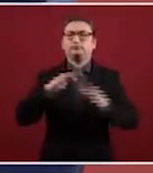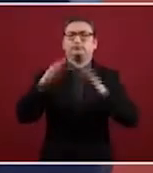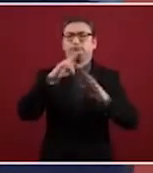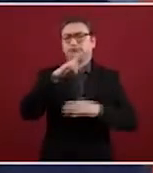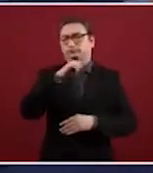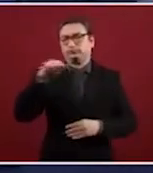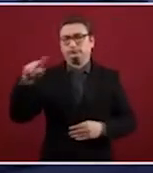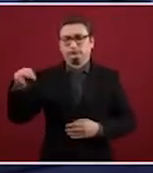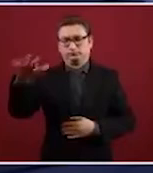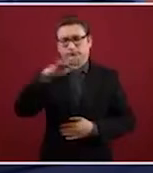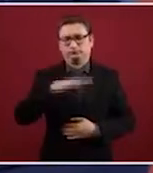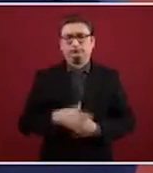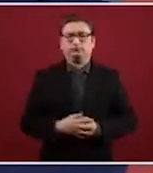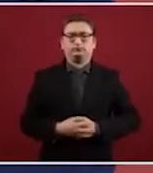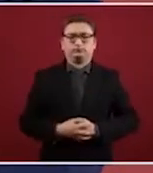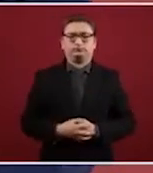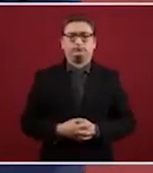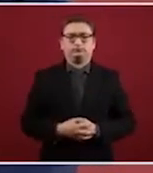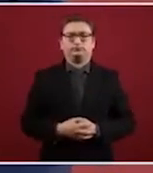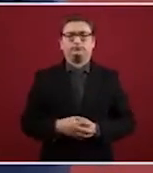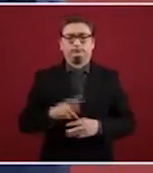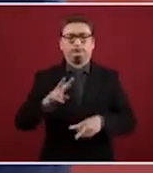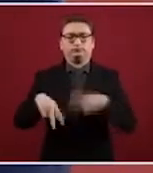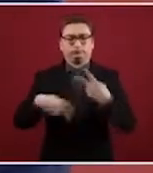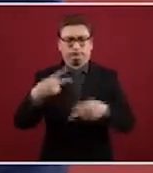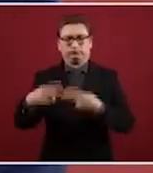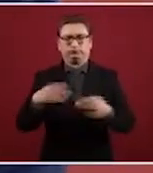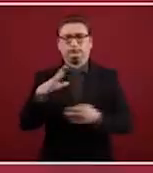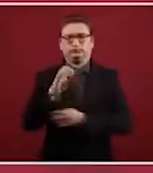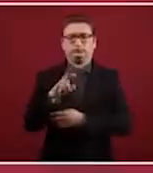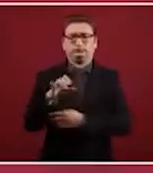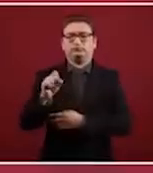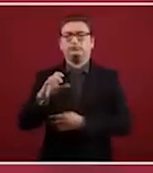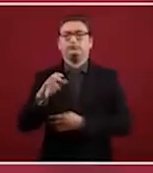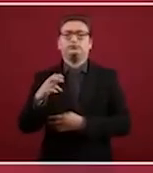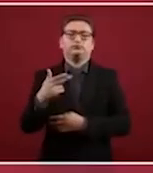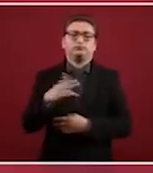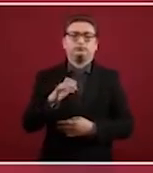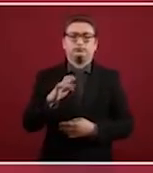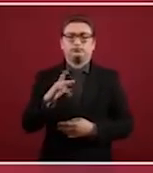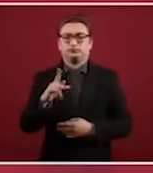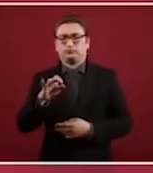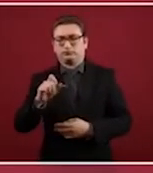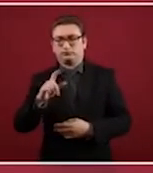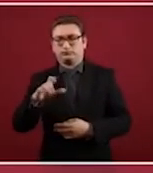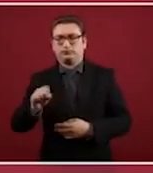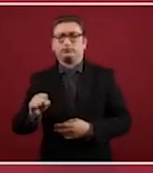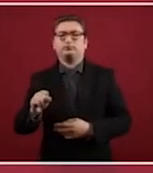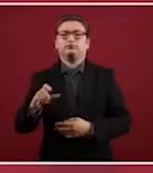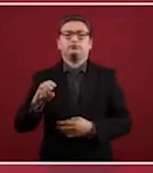Nayarit, vamos a estar con coras, con huicholes, con tepehuanes